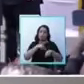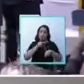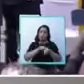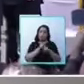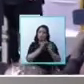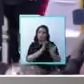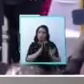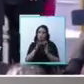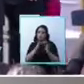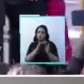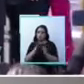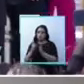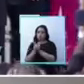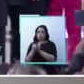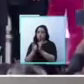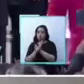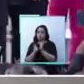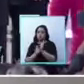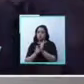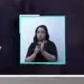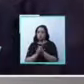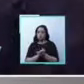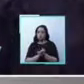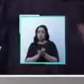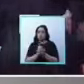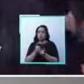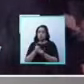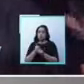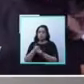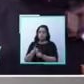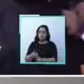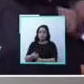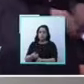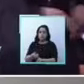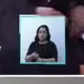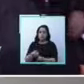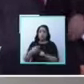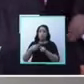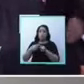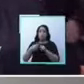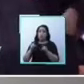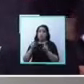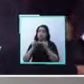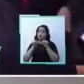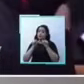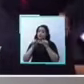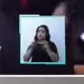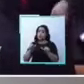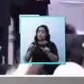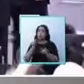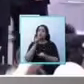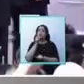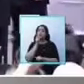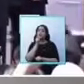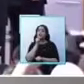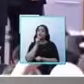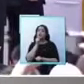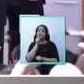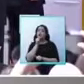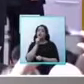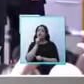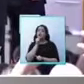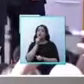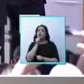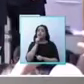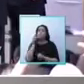nivel internacional, la guerra que se produce en Europa, ¿verdad?, generó obviamente un acrecentamiento de la crisis social